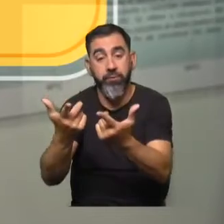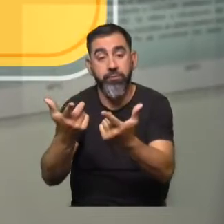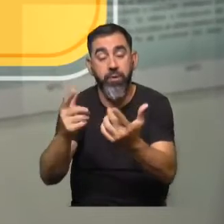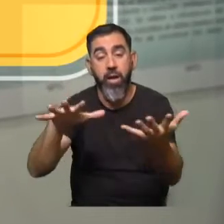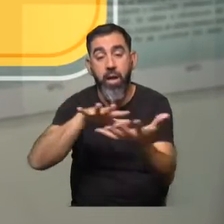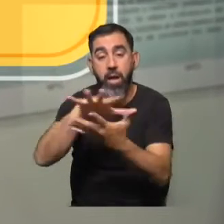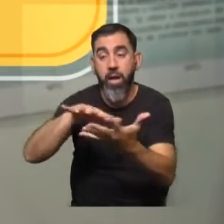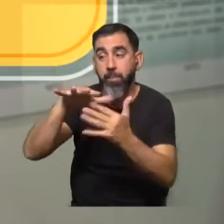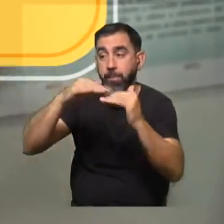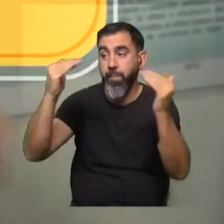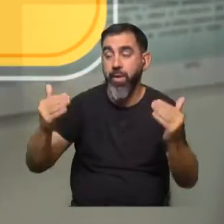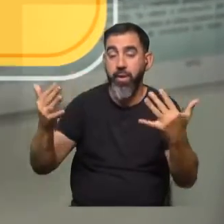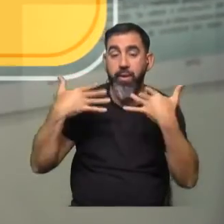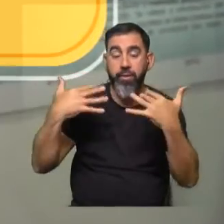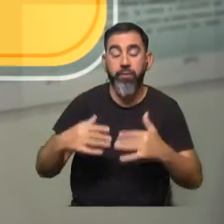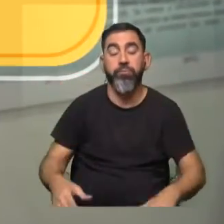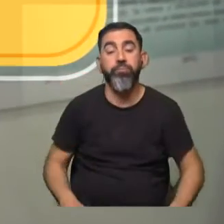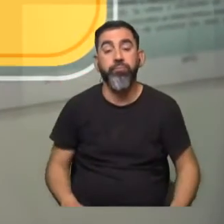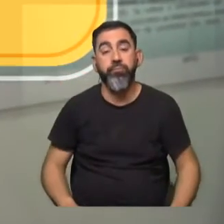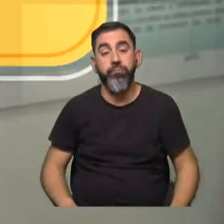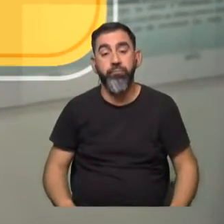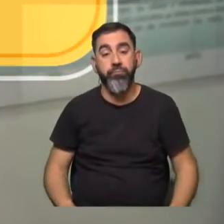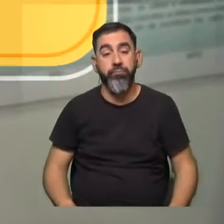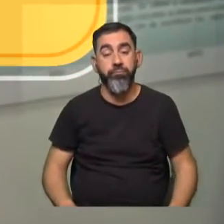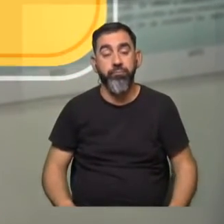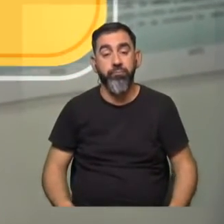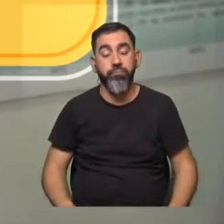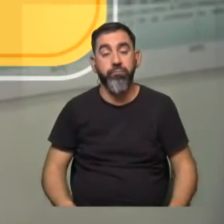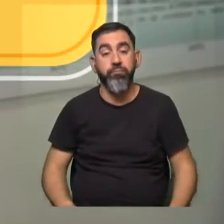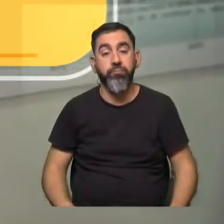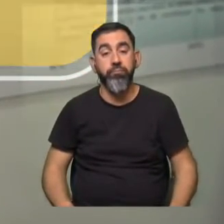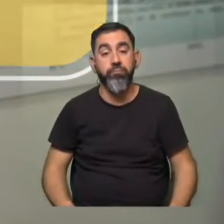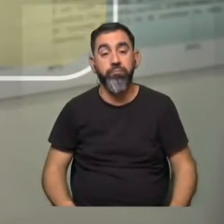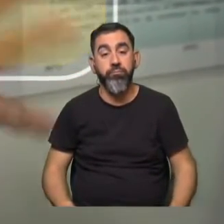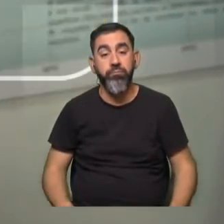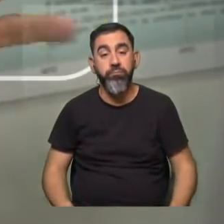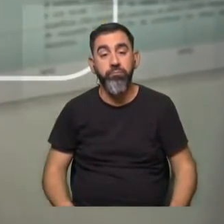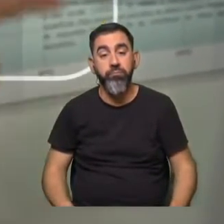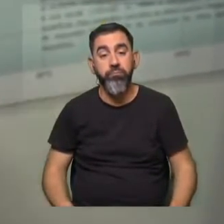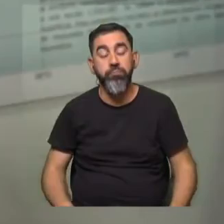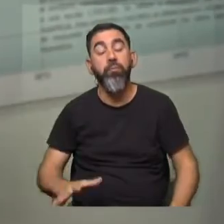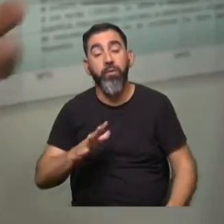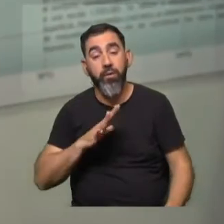ambiente que uno quiere climatizar, calentar o trabajar con ello. O sea que quiere decir que